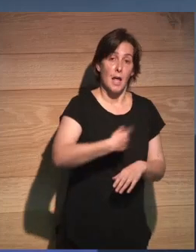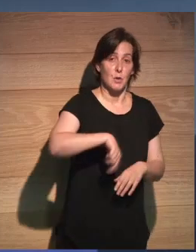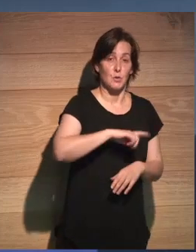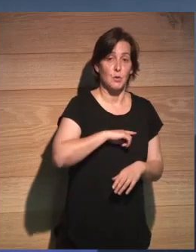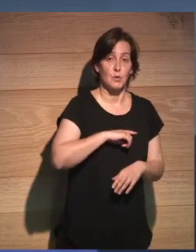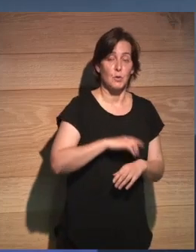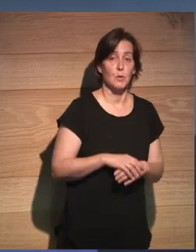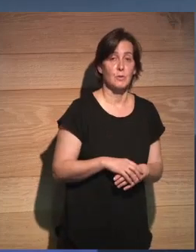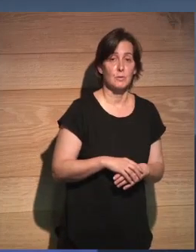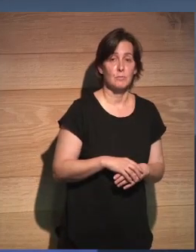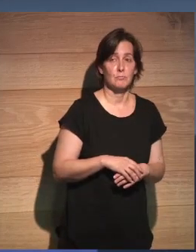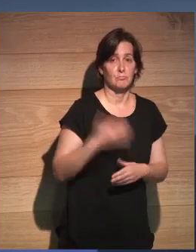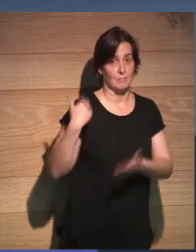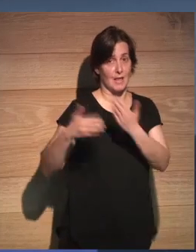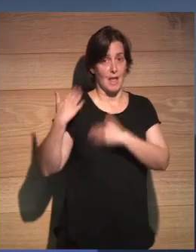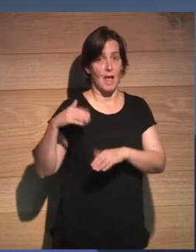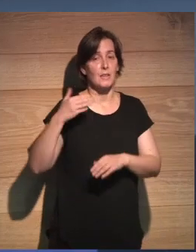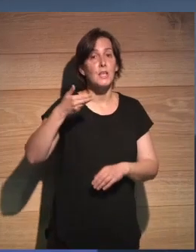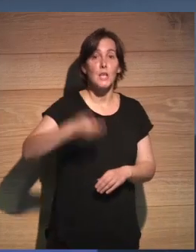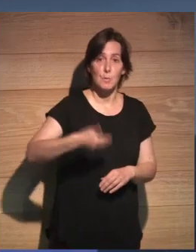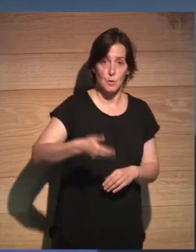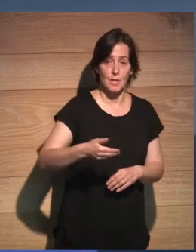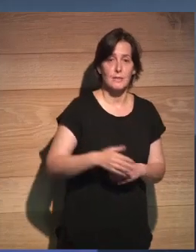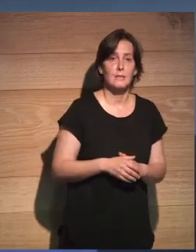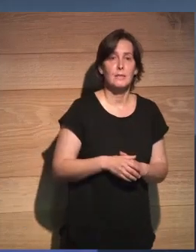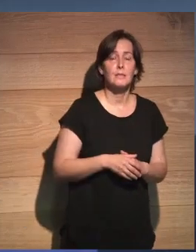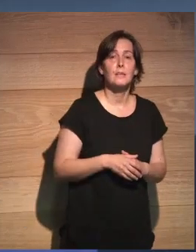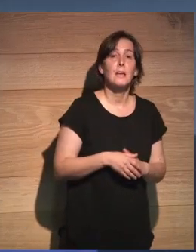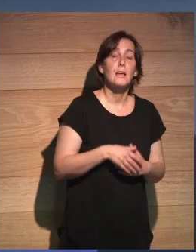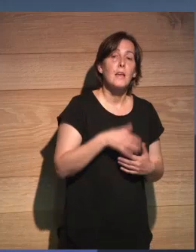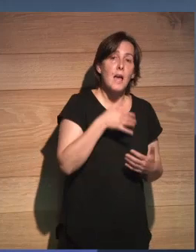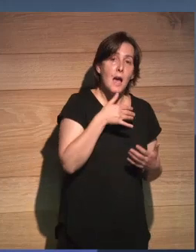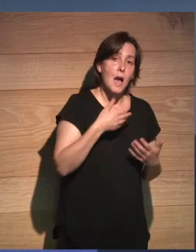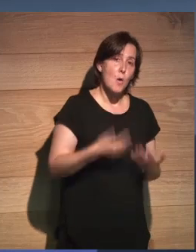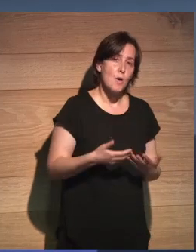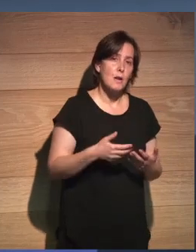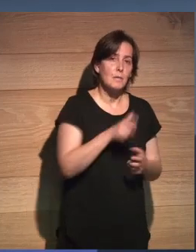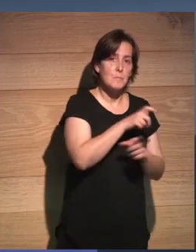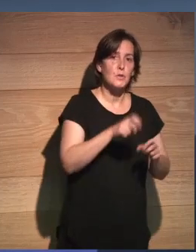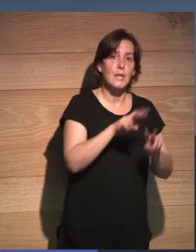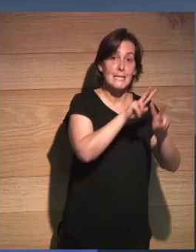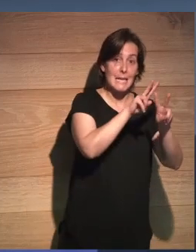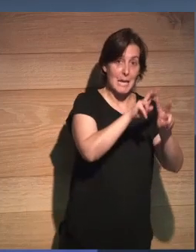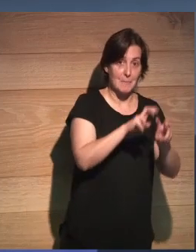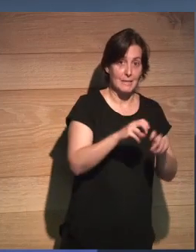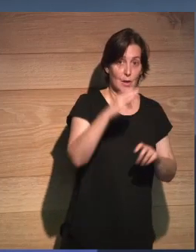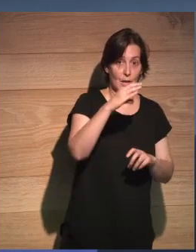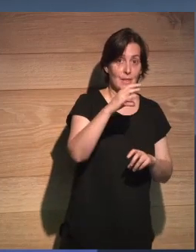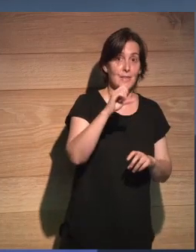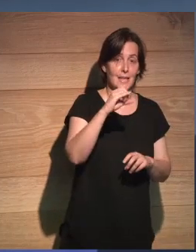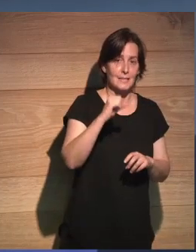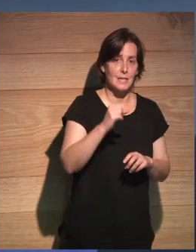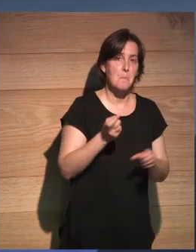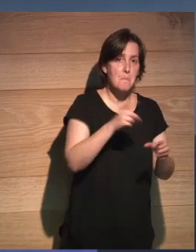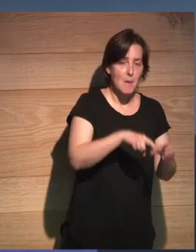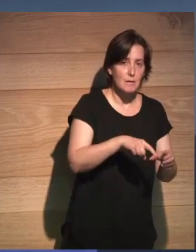anterior muy significativo, no lo es menos el que los investigadores del CSIC participen